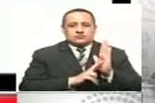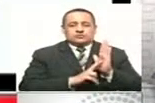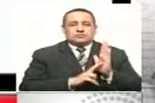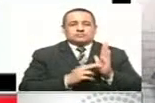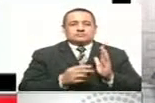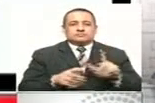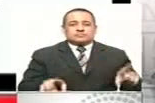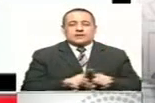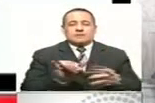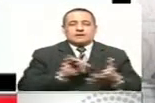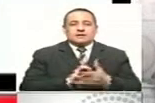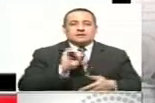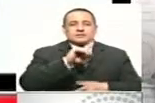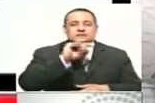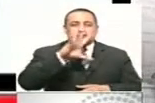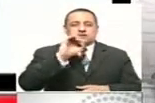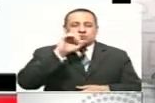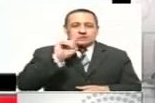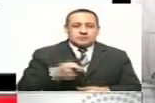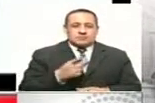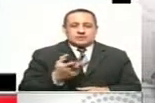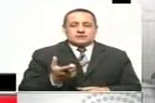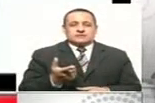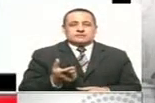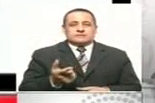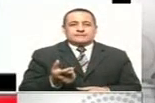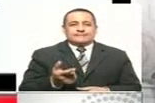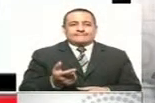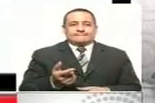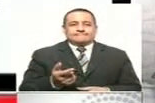y 150.000